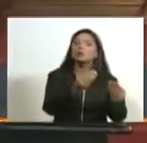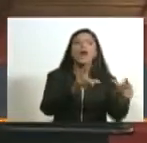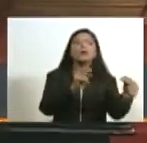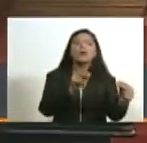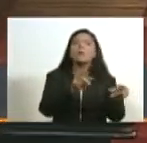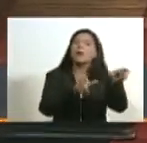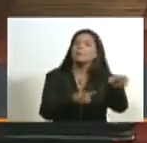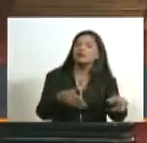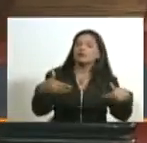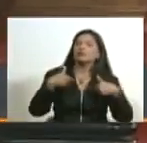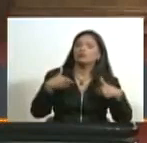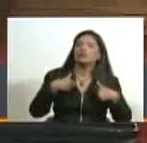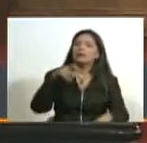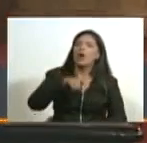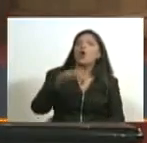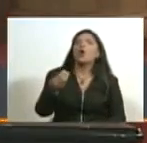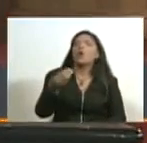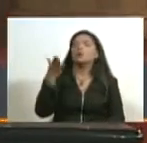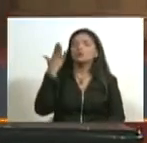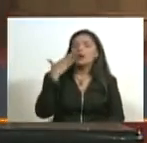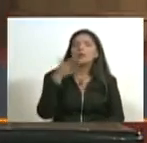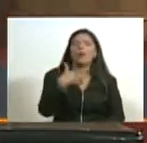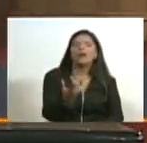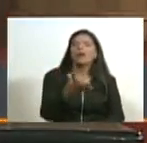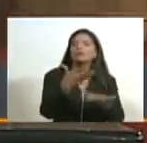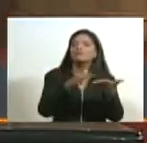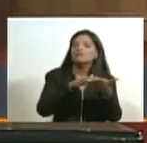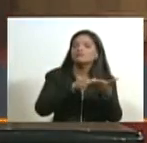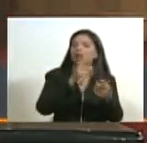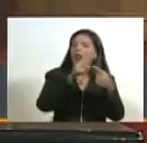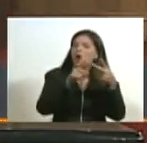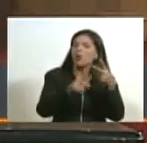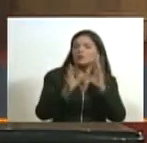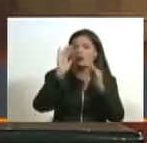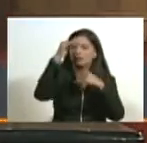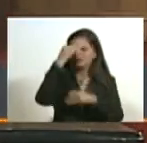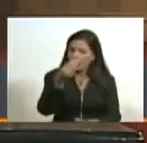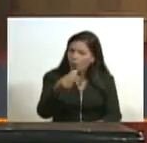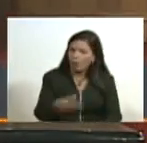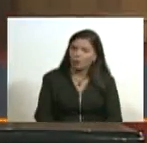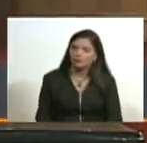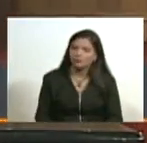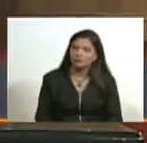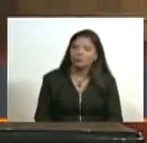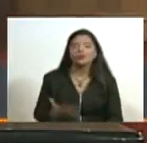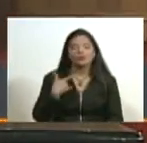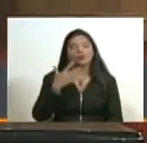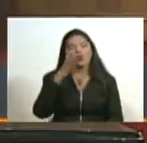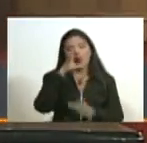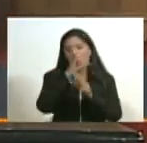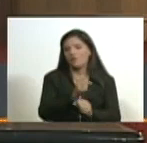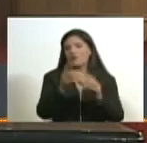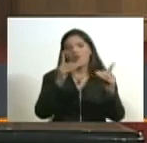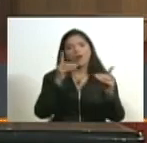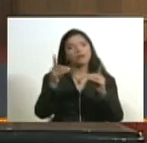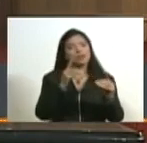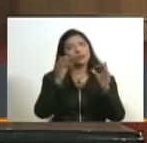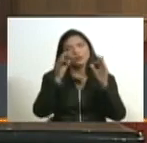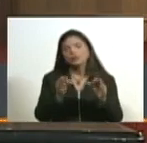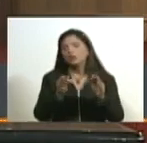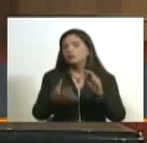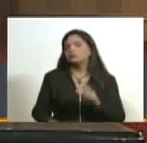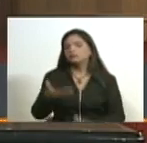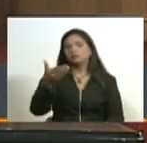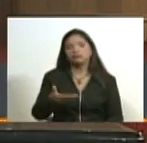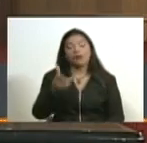sufre, con el que necesita, ¿cómo sabemos el tema que hay que resolver y las cosas que hay que atender? Yo creo en el diálogo como gran